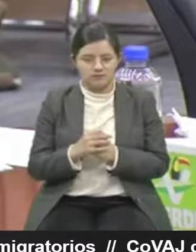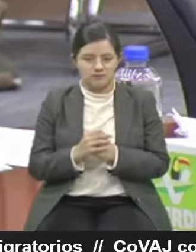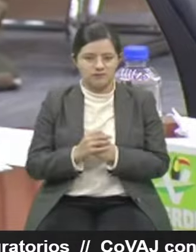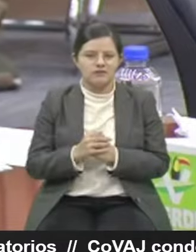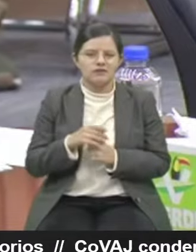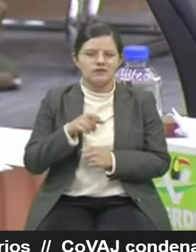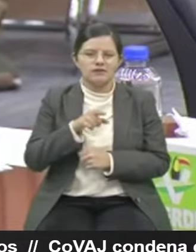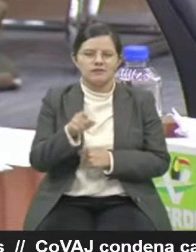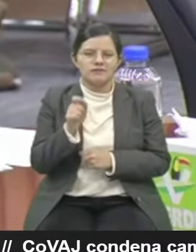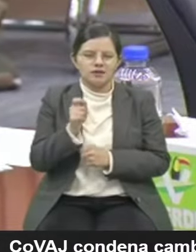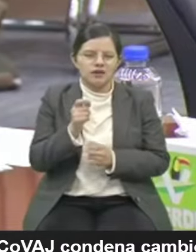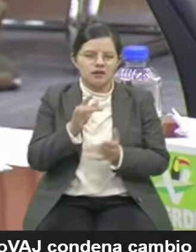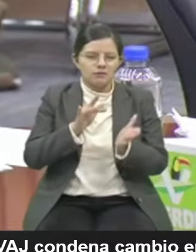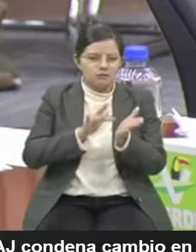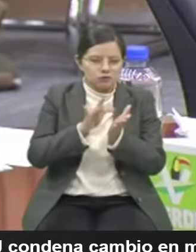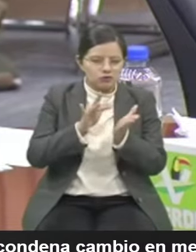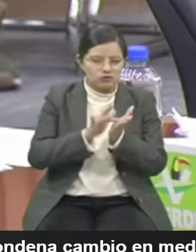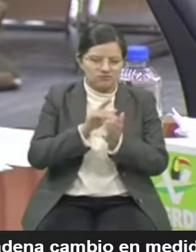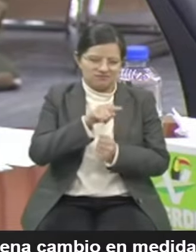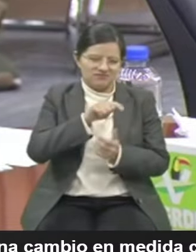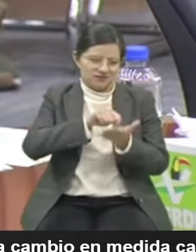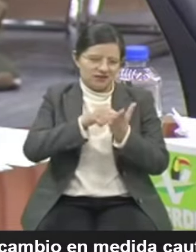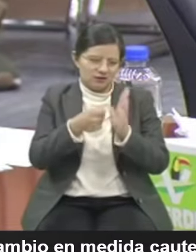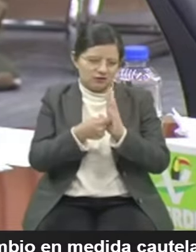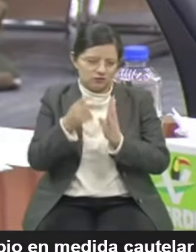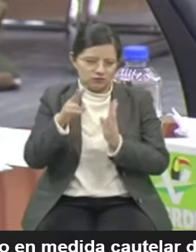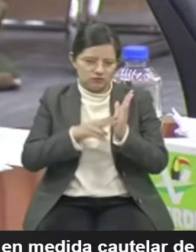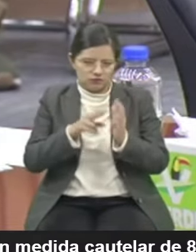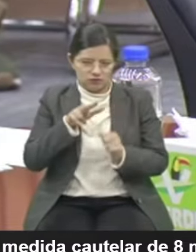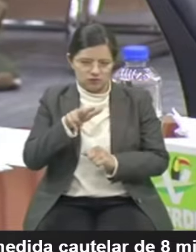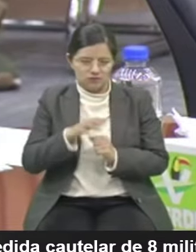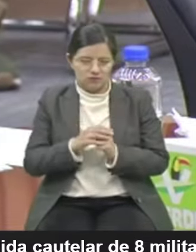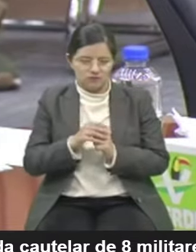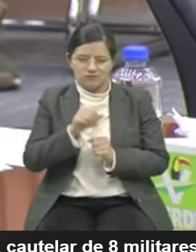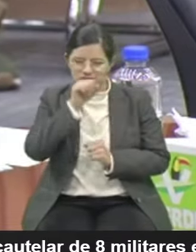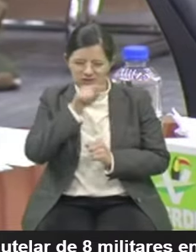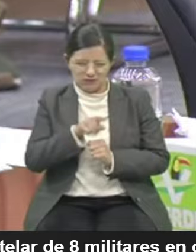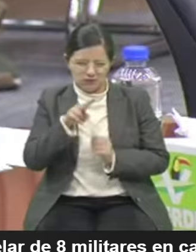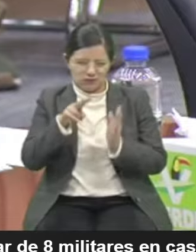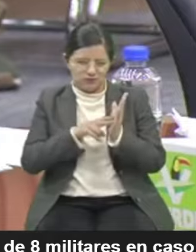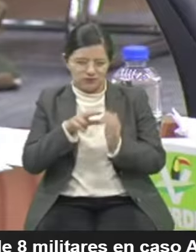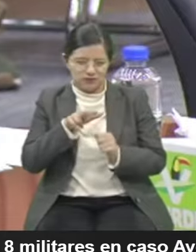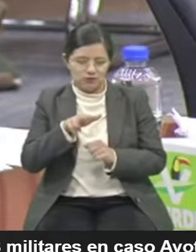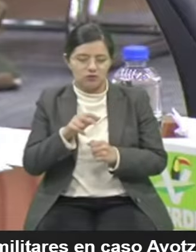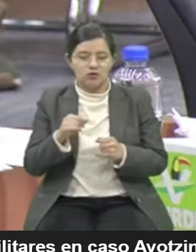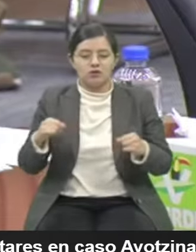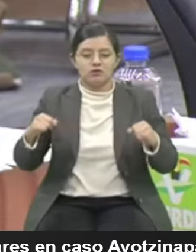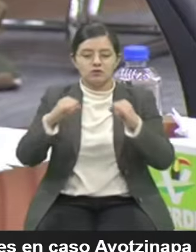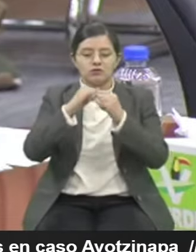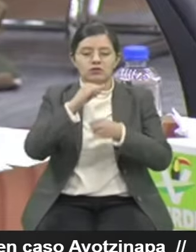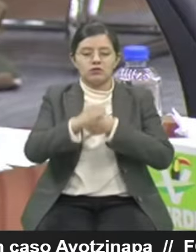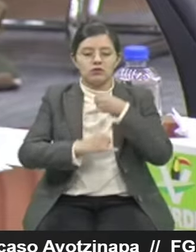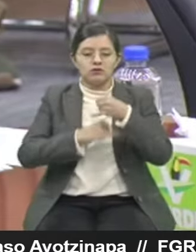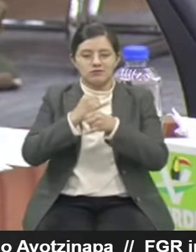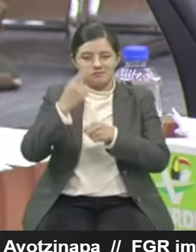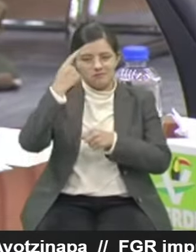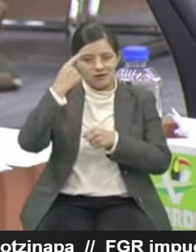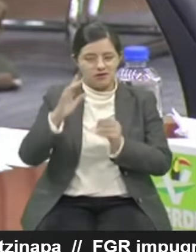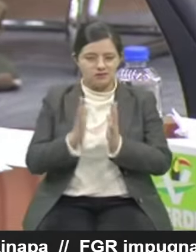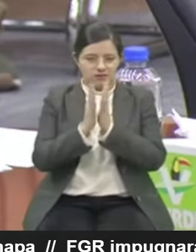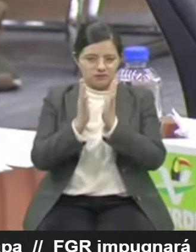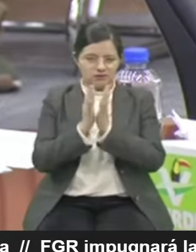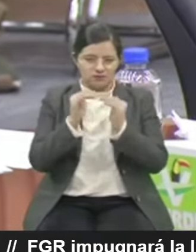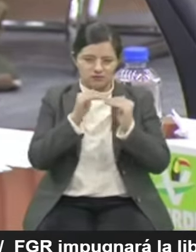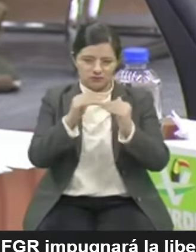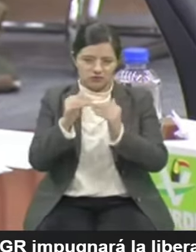del proyecto apoyo al acompañamiento técnico 201 2018 nuevamente instituto internacional para la democracia y